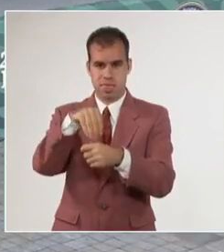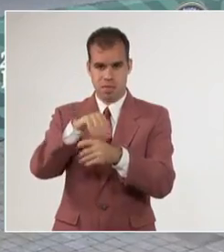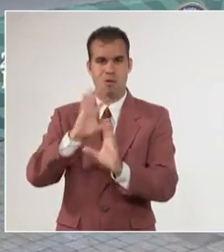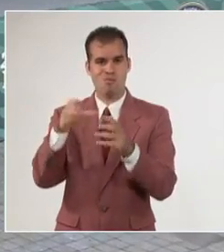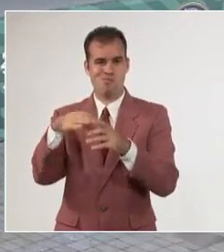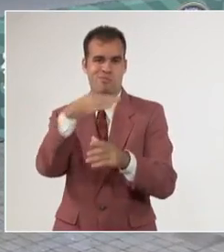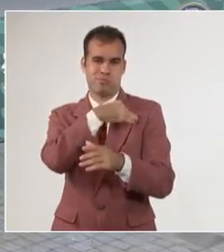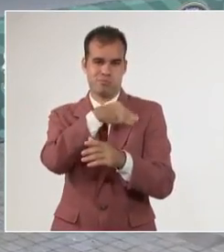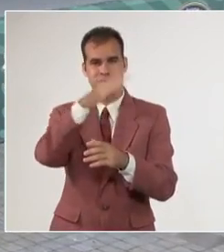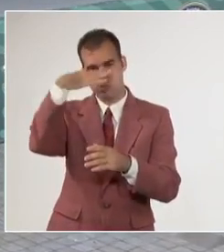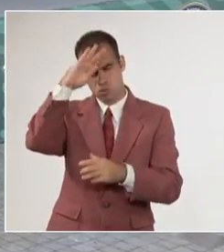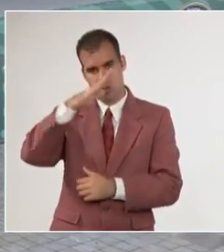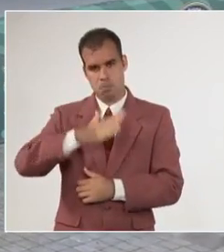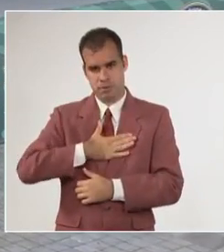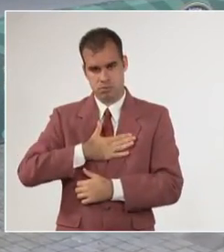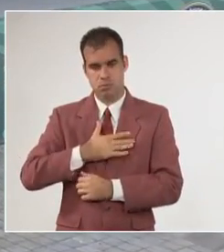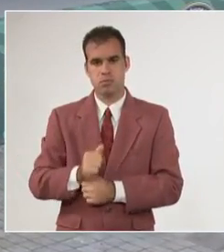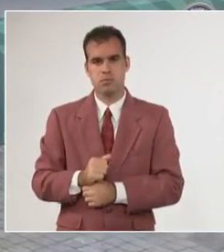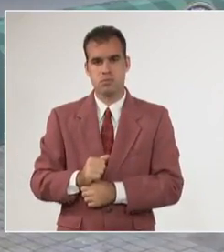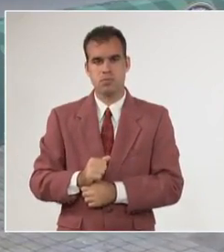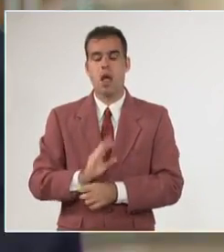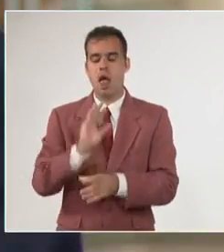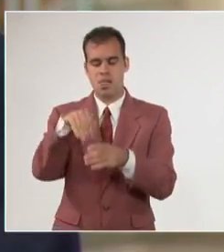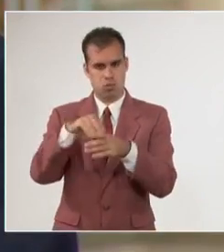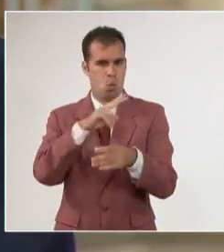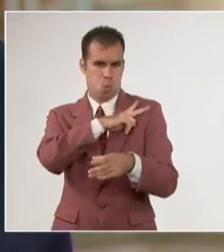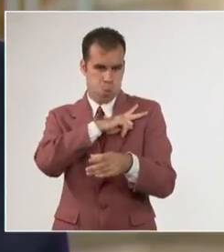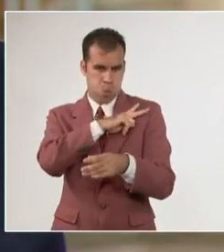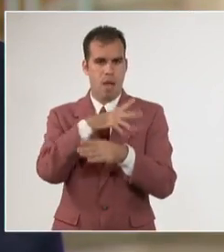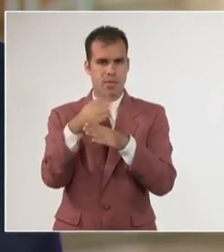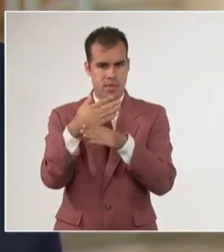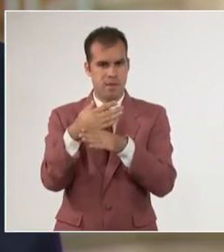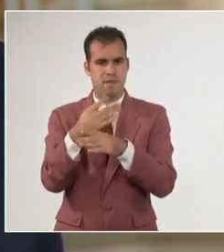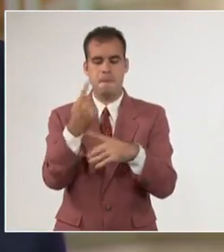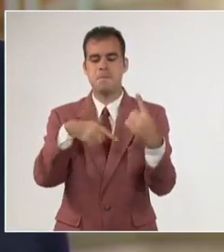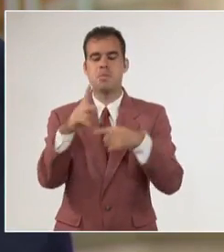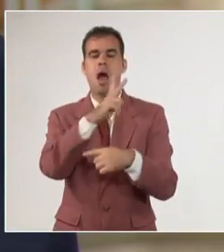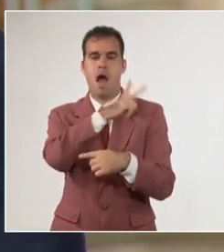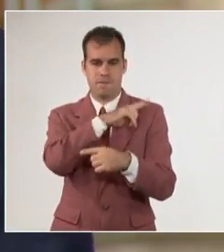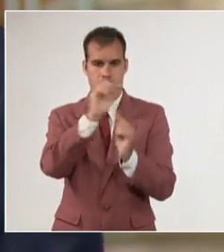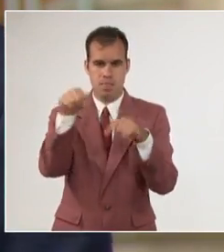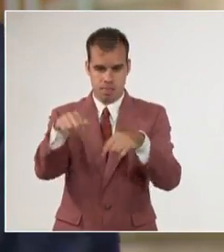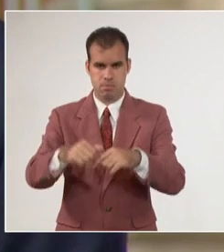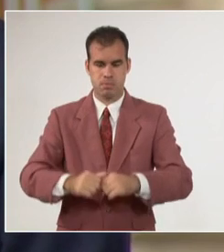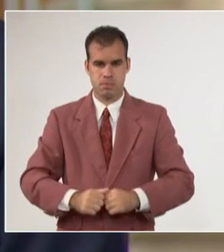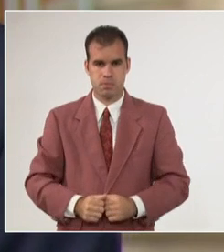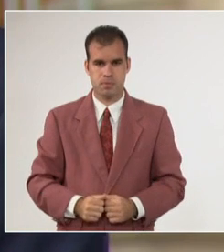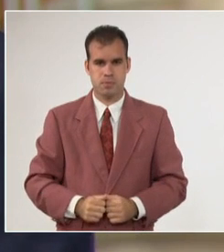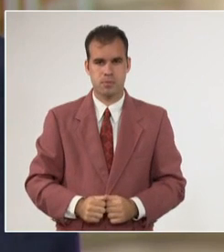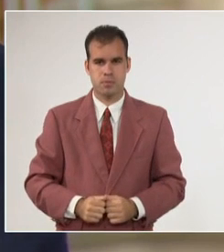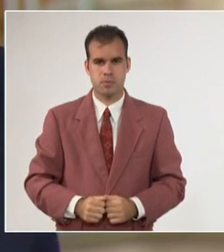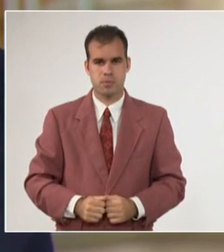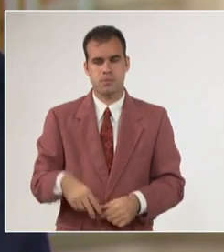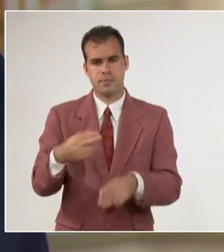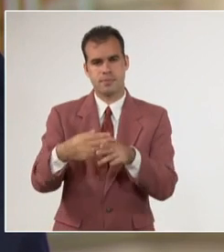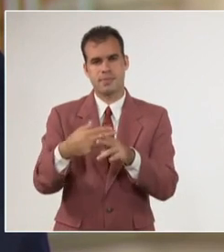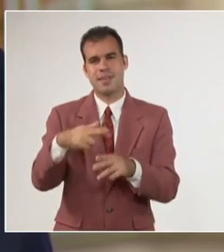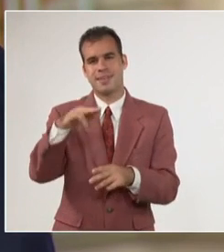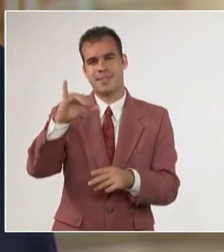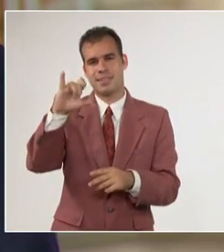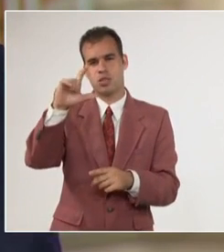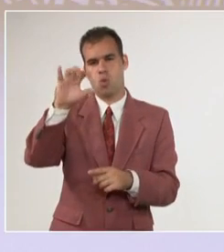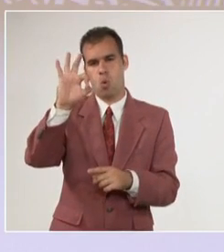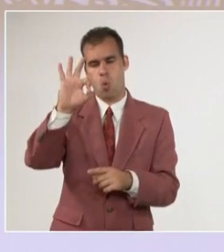cubano y conformaron parte del cuadro de sus principales jefes, José Inclán Risco y Gabriel